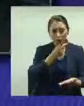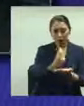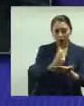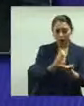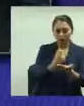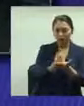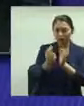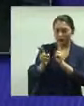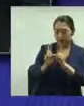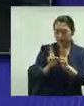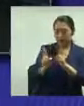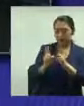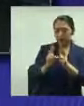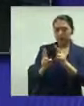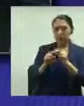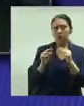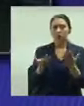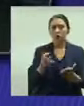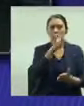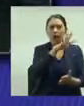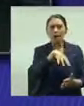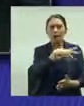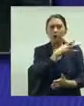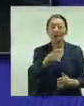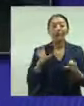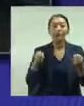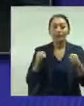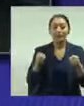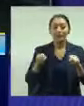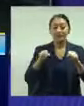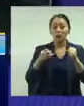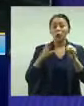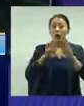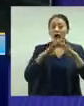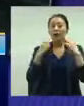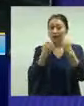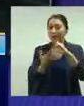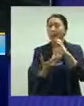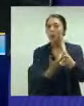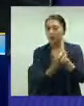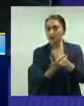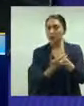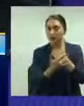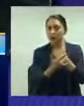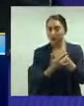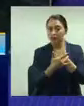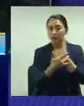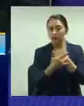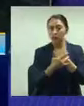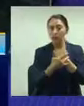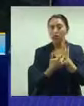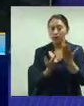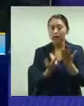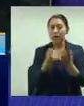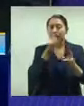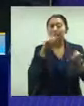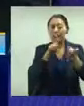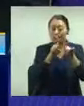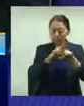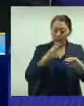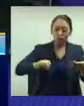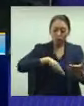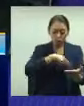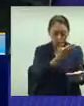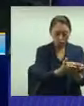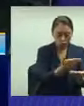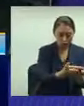en relación a la programación que realizó el equipo técnico, ¿verdad? Y es parte del requerimiento que nosotros hicimos